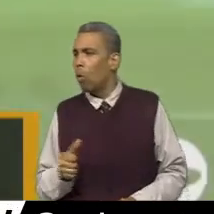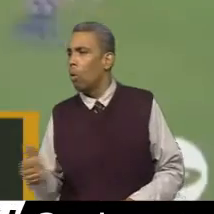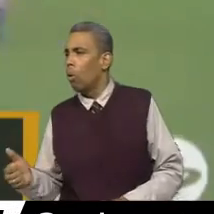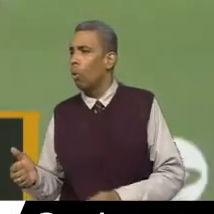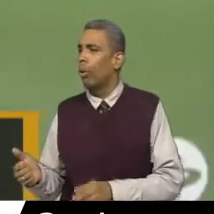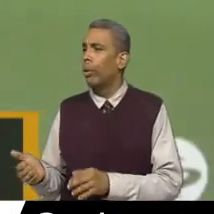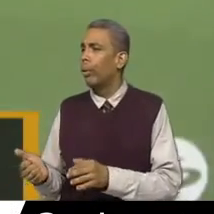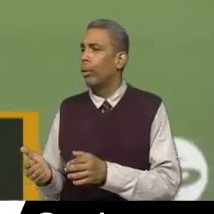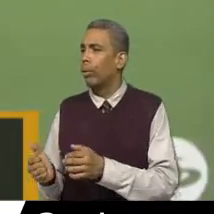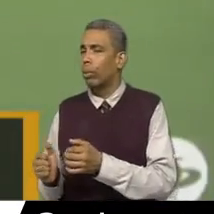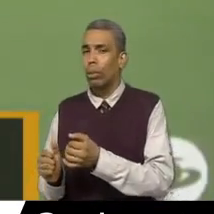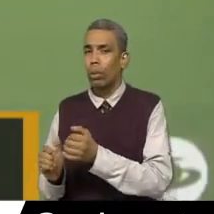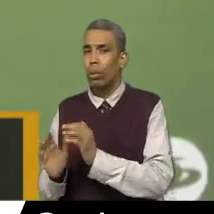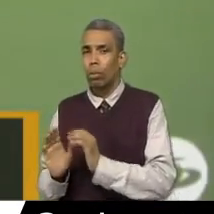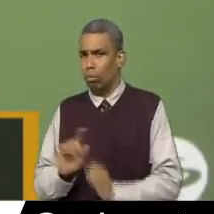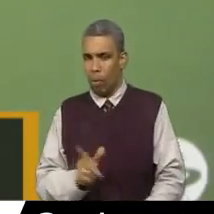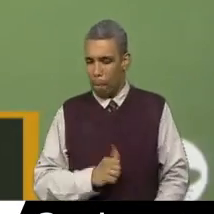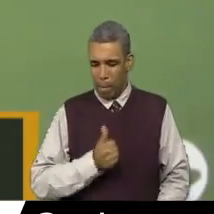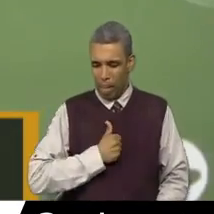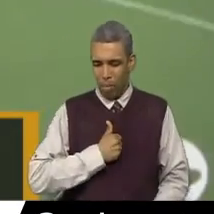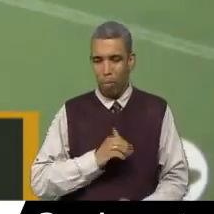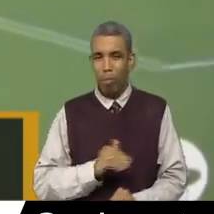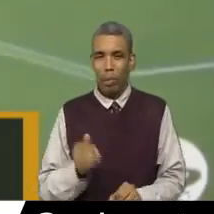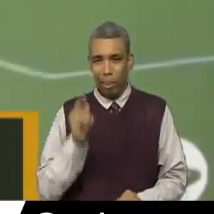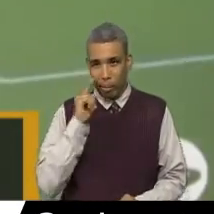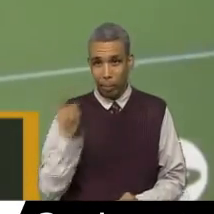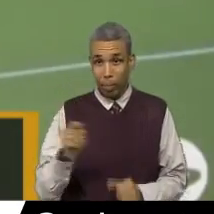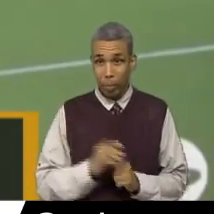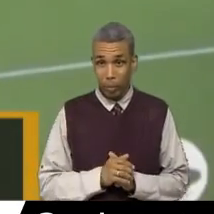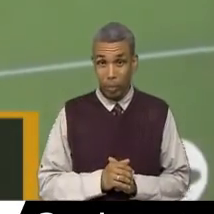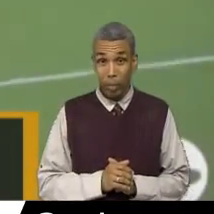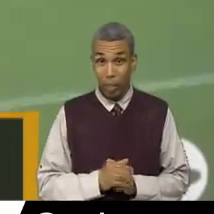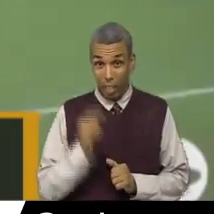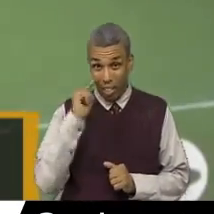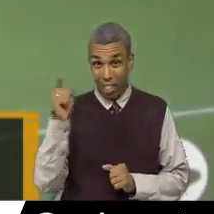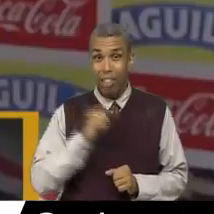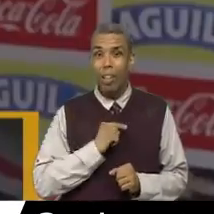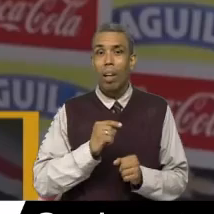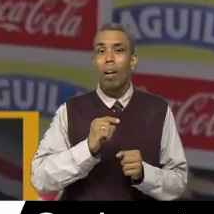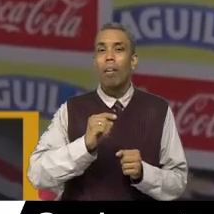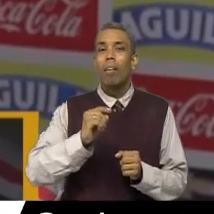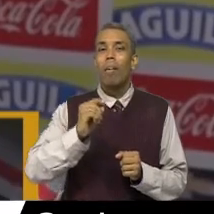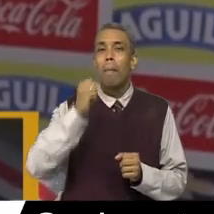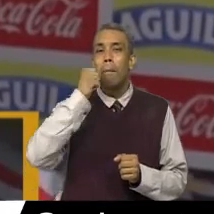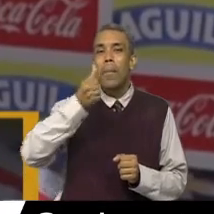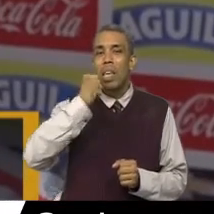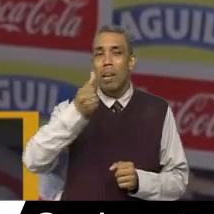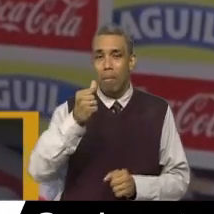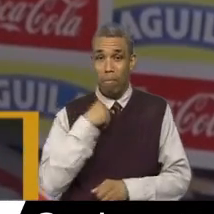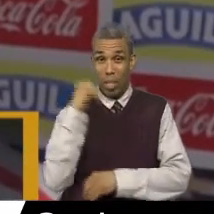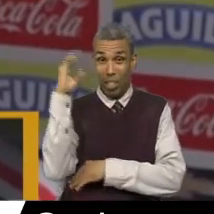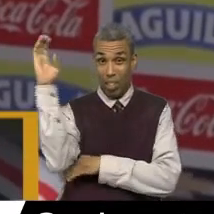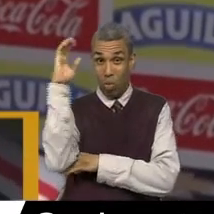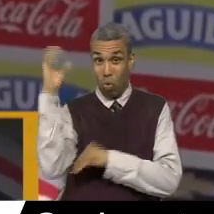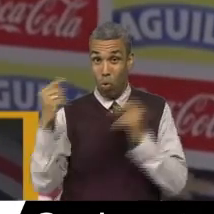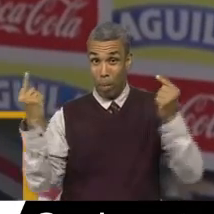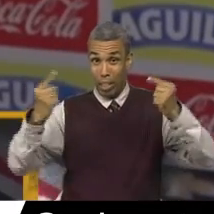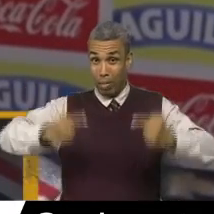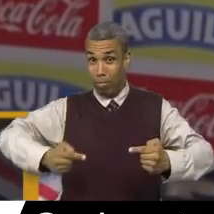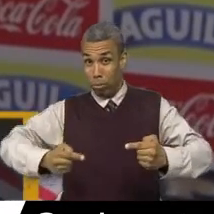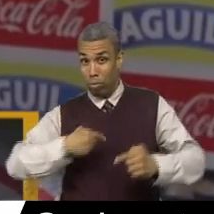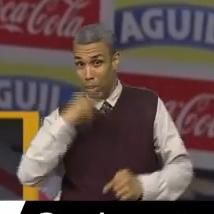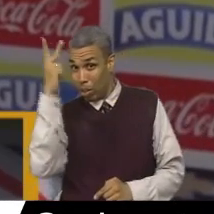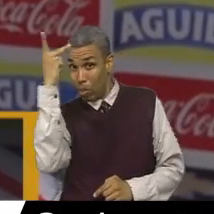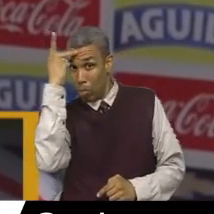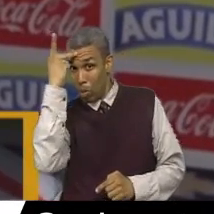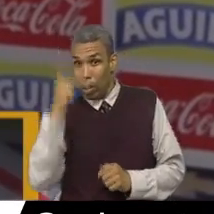Lima tenemos que ir por el partido de manera inteligente para buscar esa clasificación, porque estos jugadores van a dar el máximo por